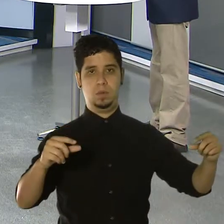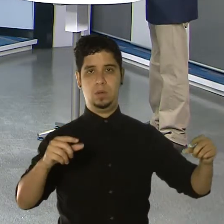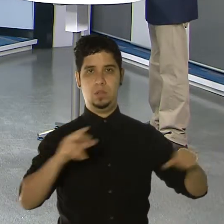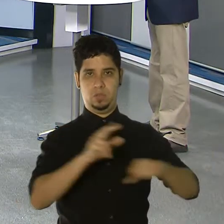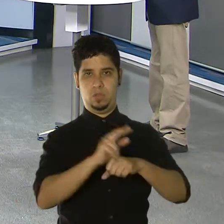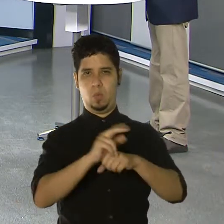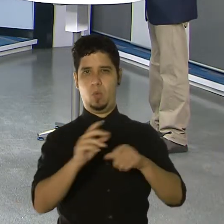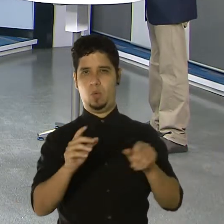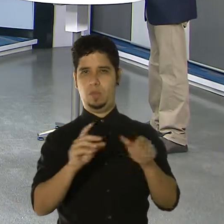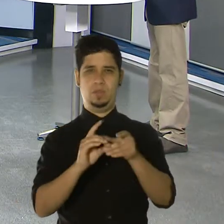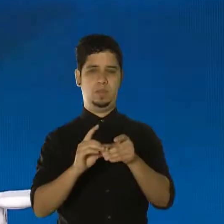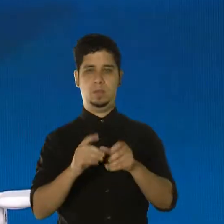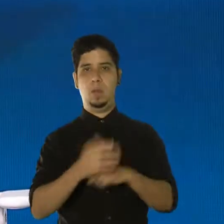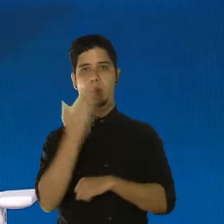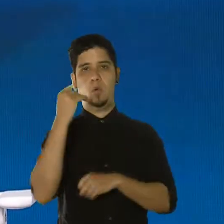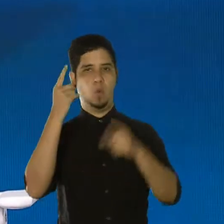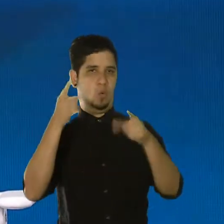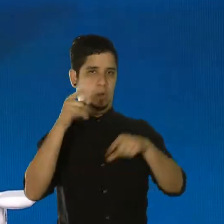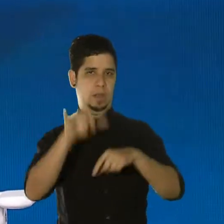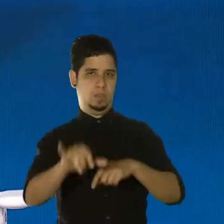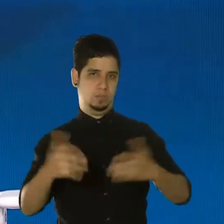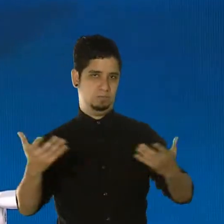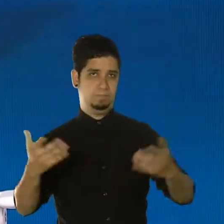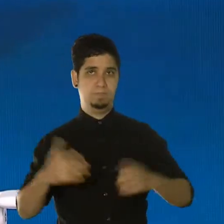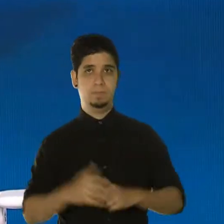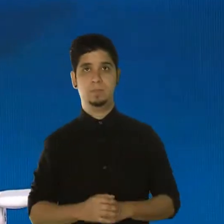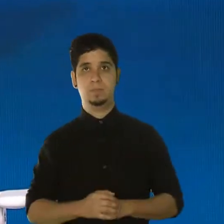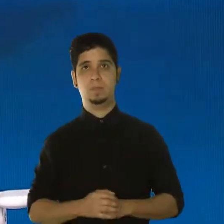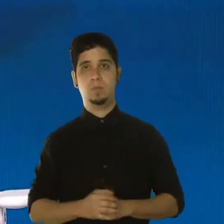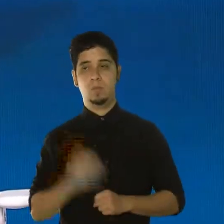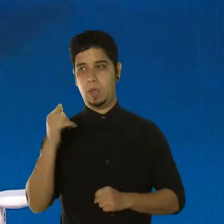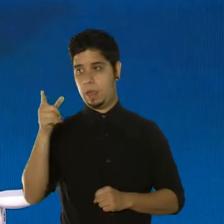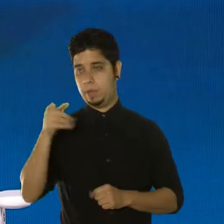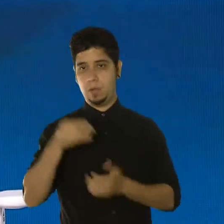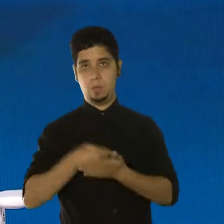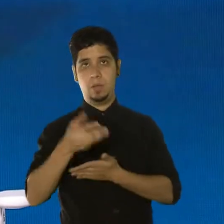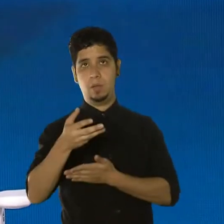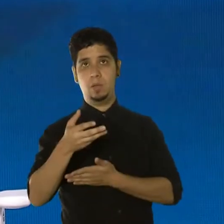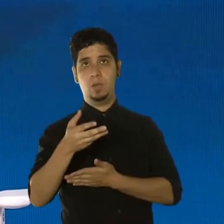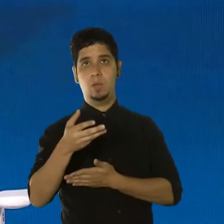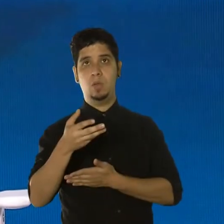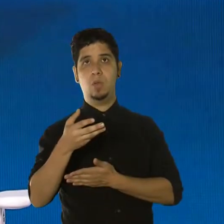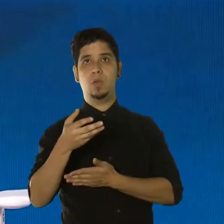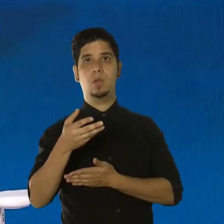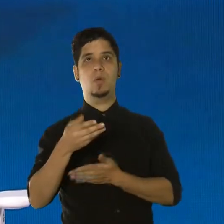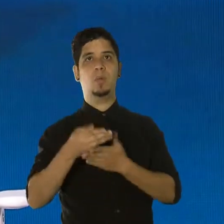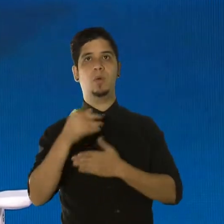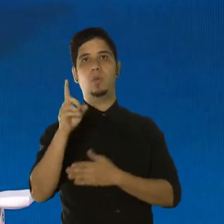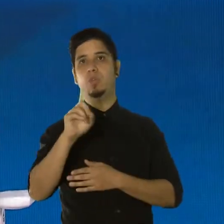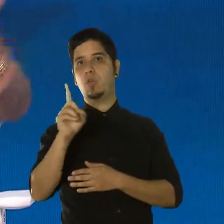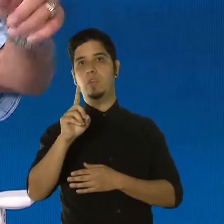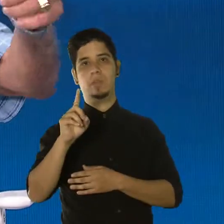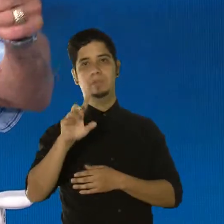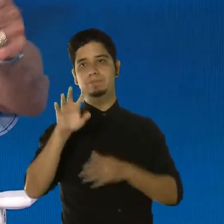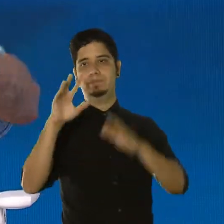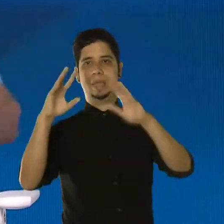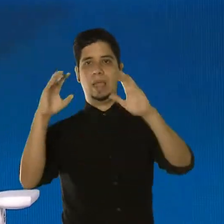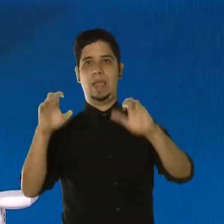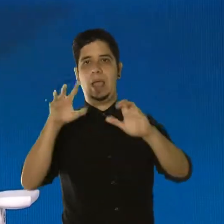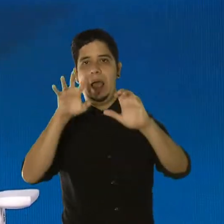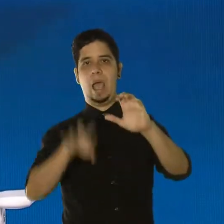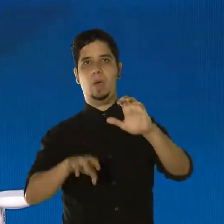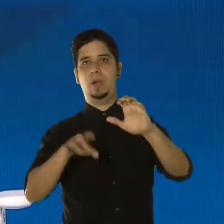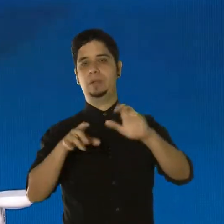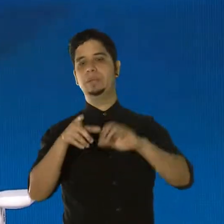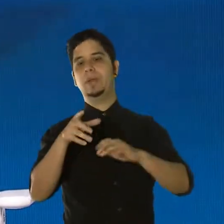conexiones. ¿Por qué surge eso? Porque ese consumidor compró su cilindrito en una jaula, fue por allá y